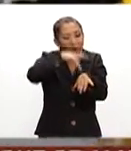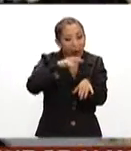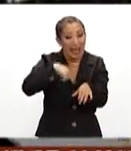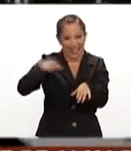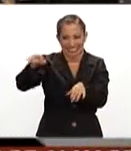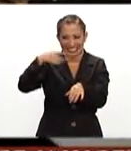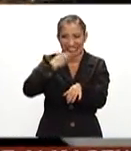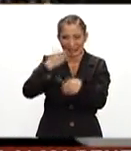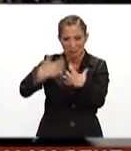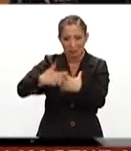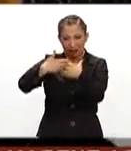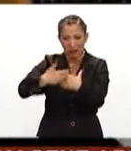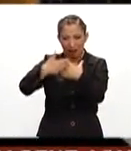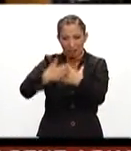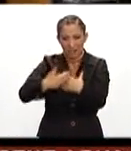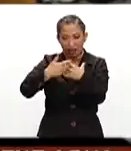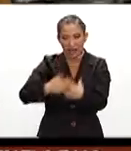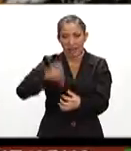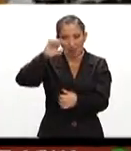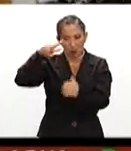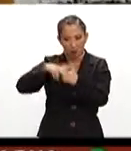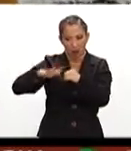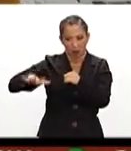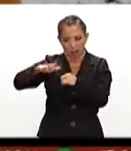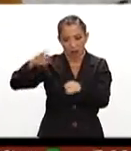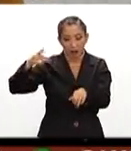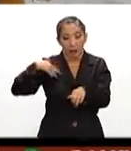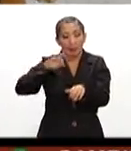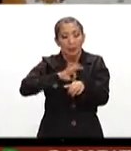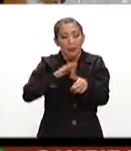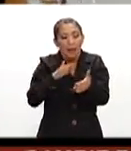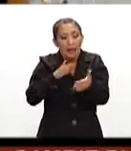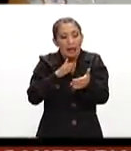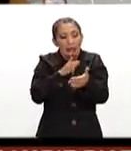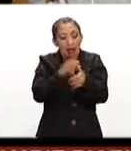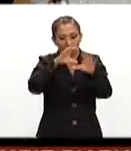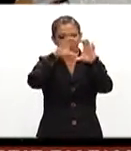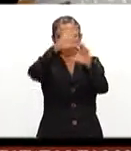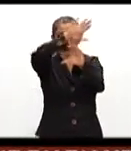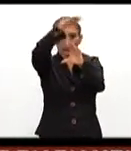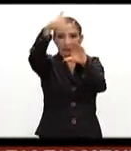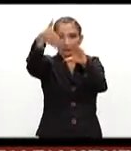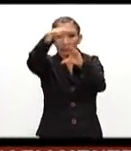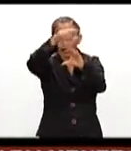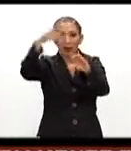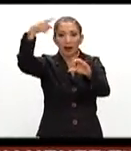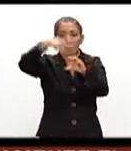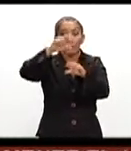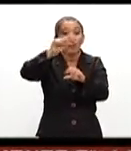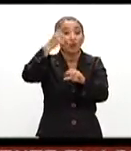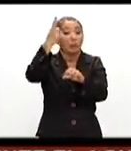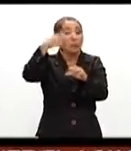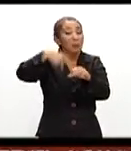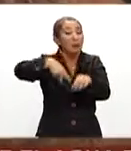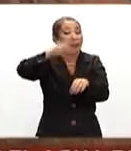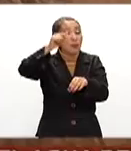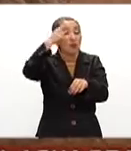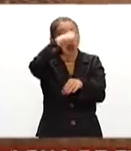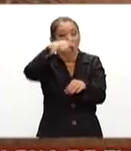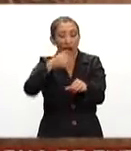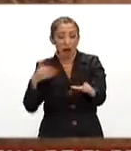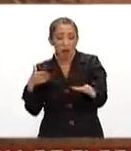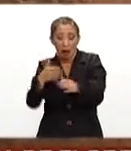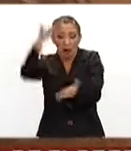La sonda de la Agencia Espacial Europea debe entrar en la atmósfera de Marte a 21.000 kilómetros por hora y